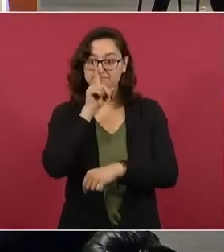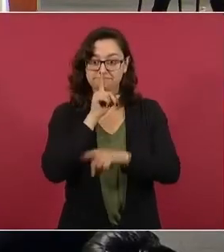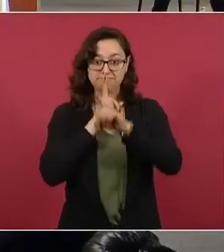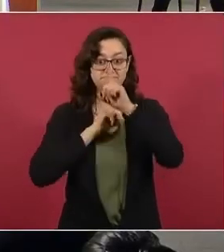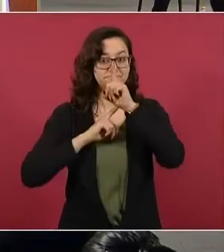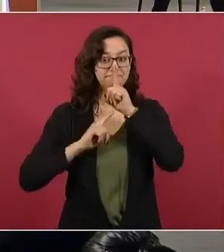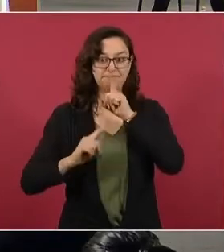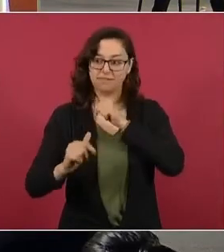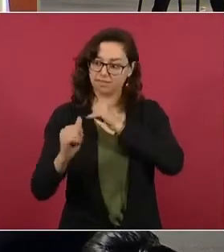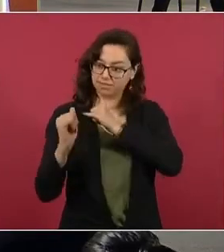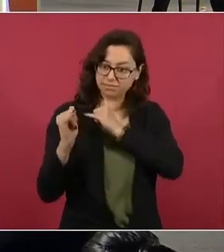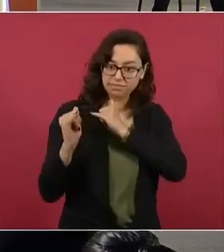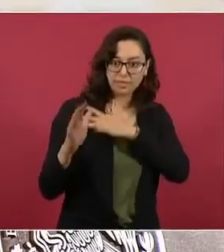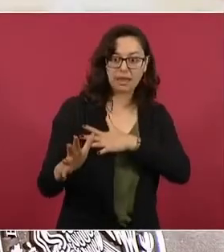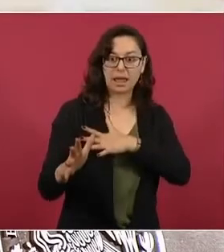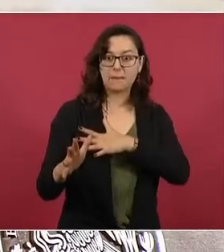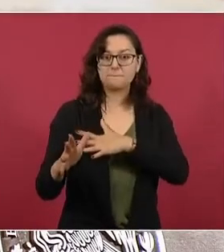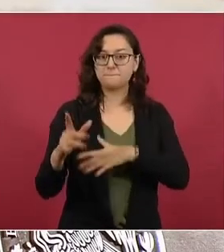íbamos a pasar